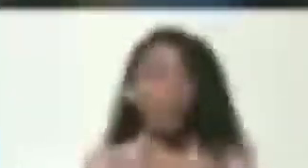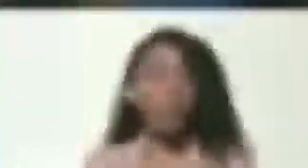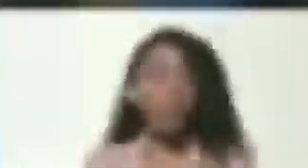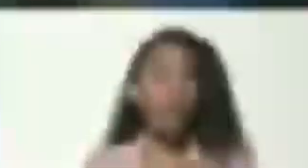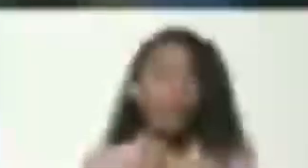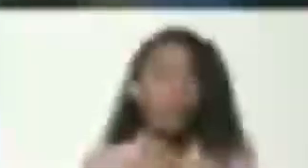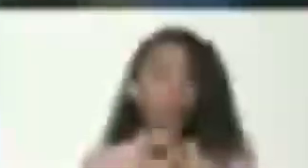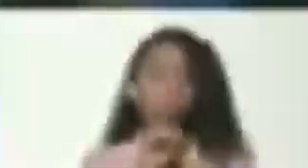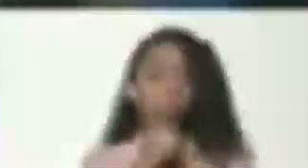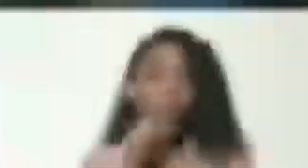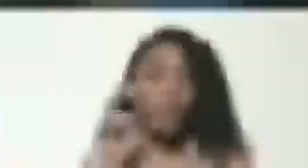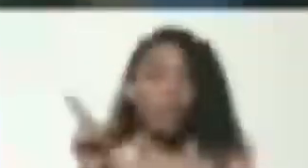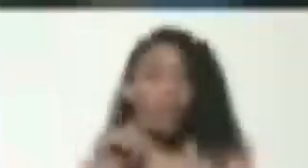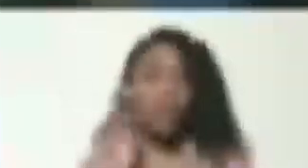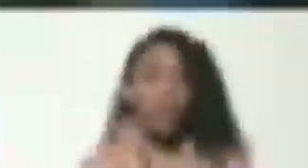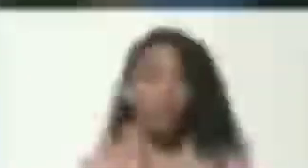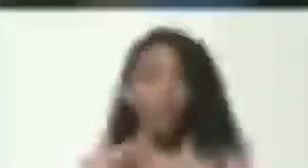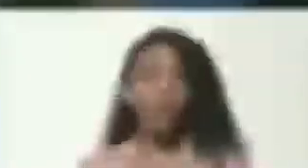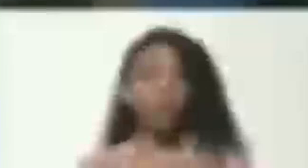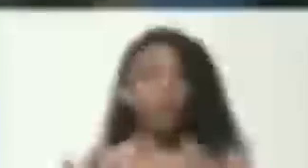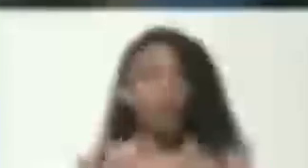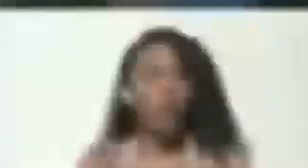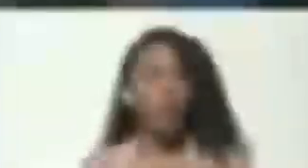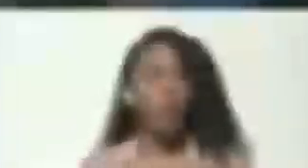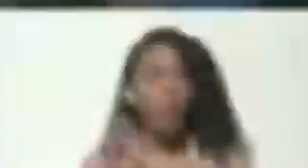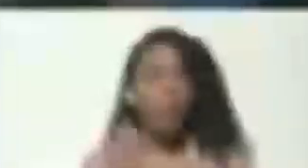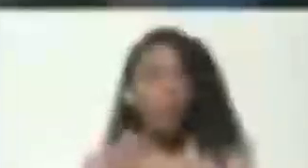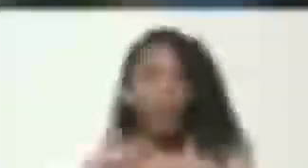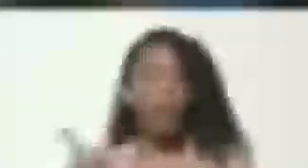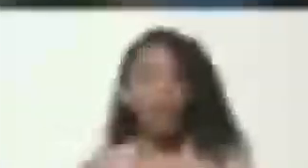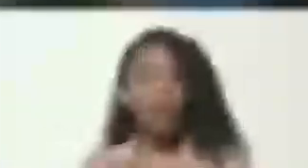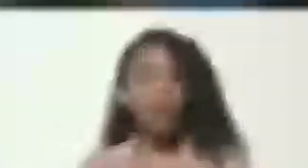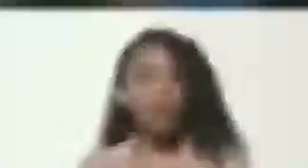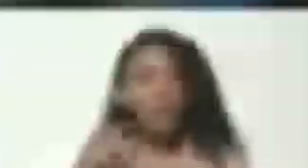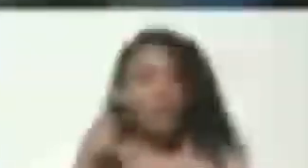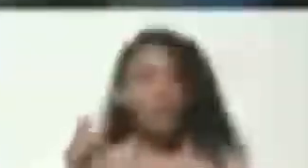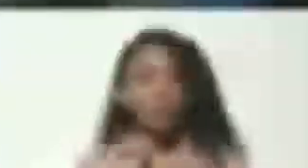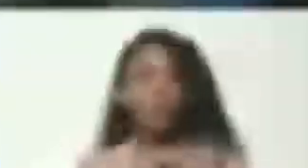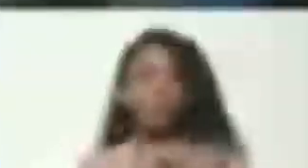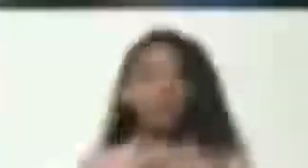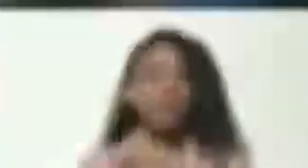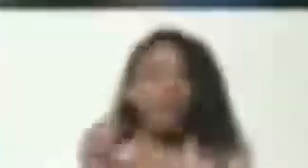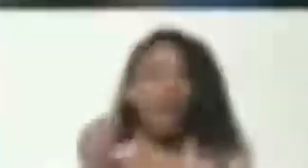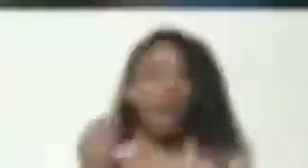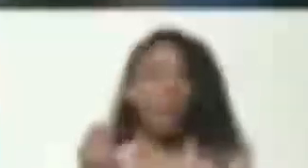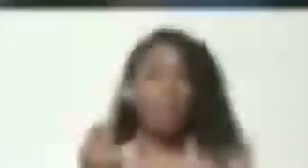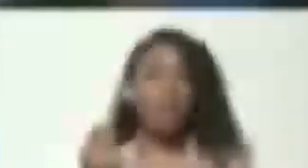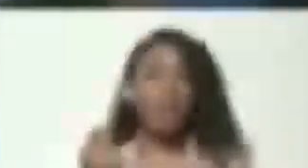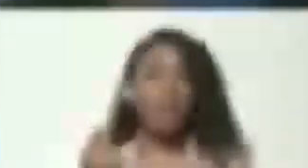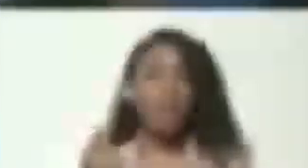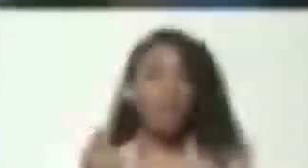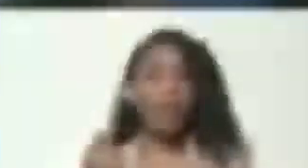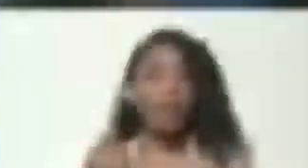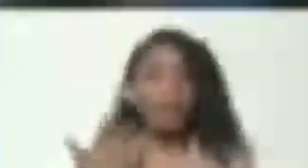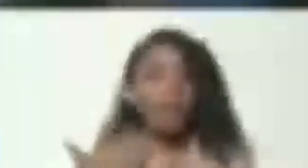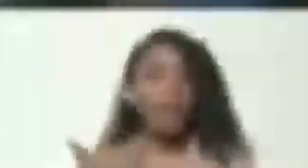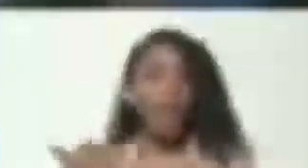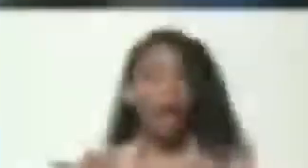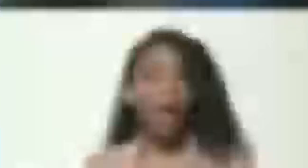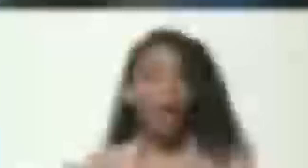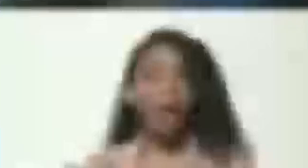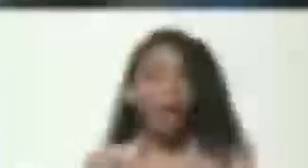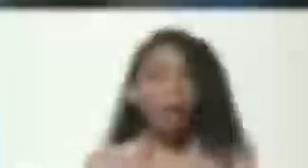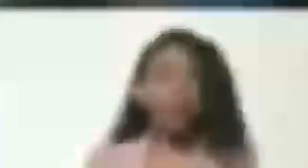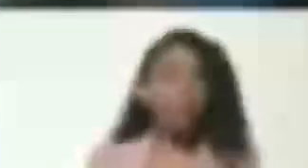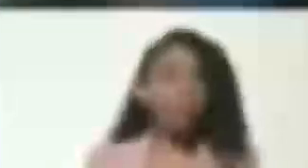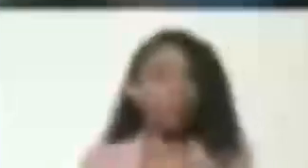además de la plataforma Patria y de la Sunacrip, se dan los petros? Porque todos estos otros exchanges prácticamente fracasaron. Habían